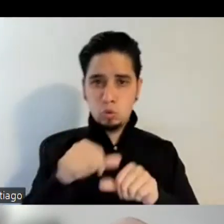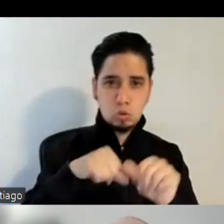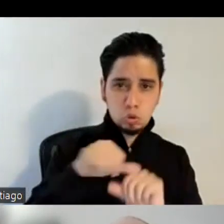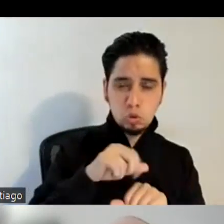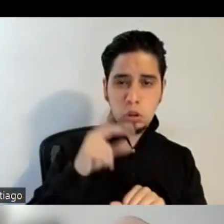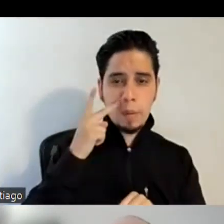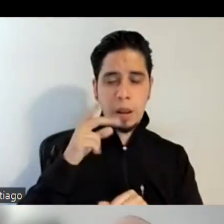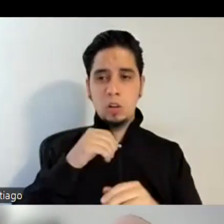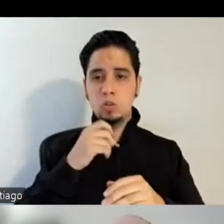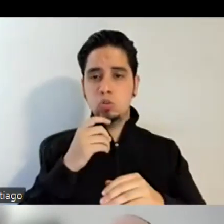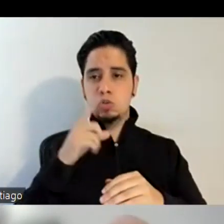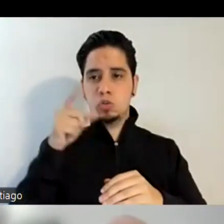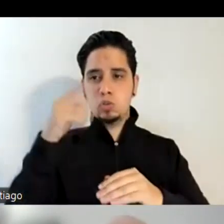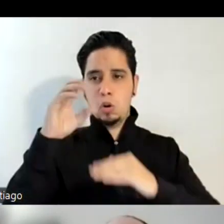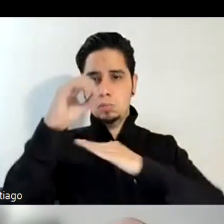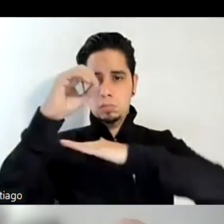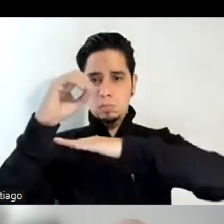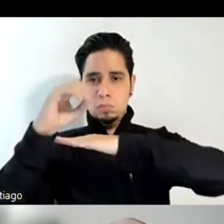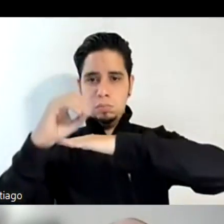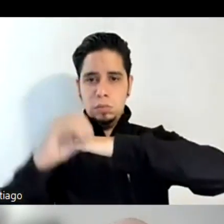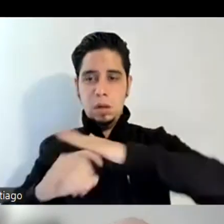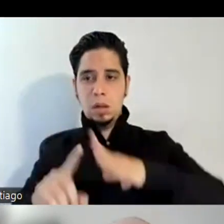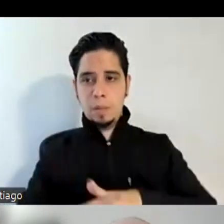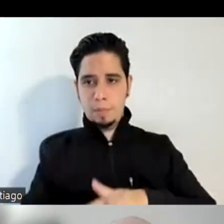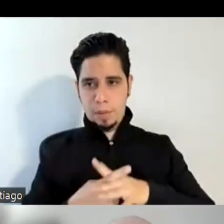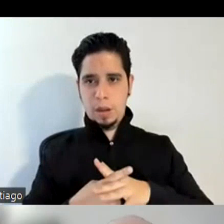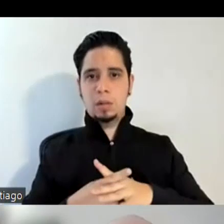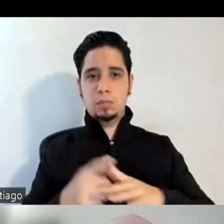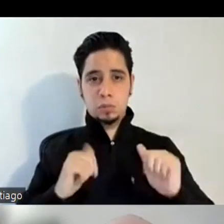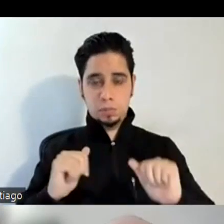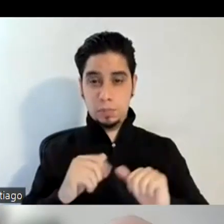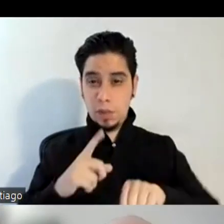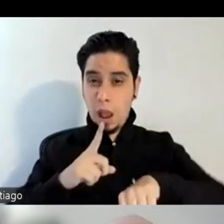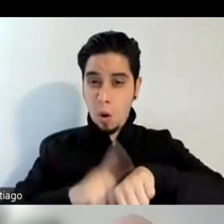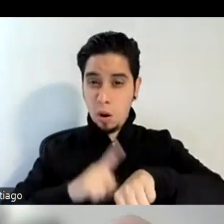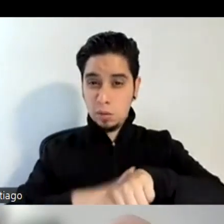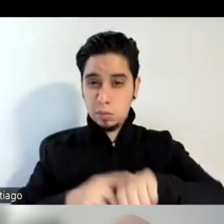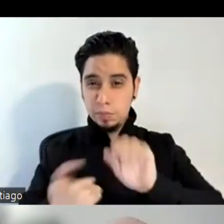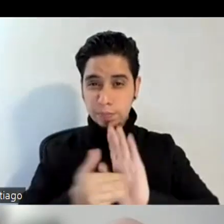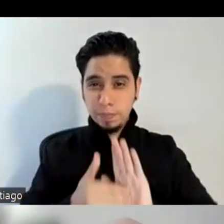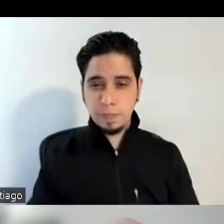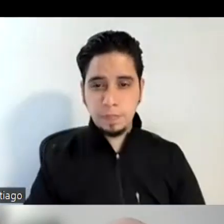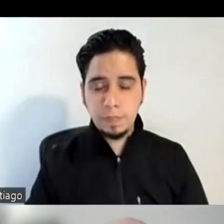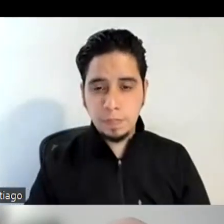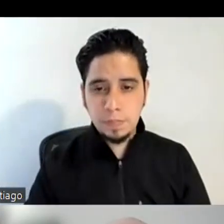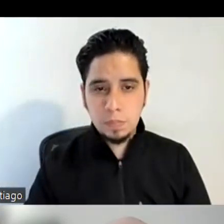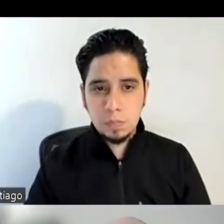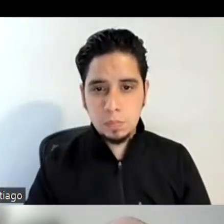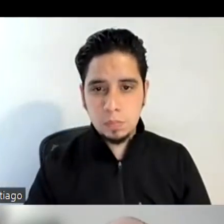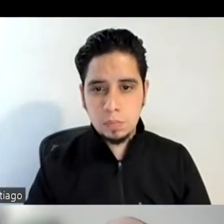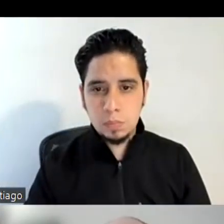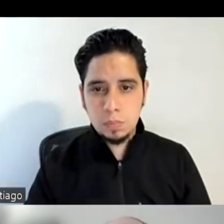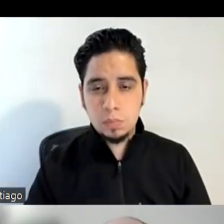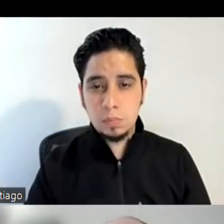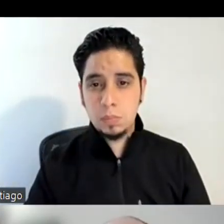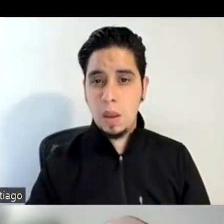en el Arsenal, que es precioso, sí. Y espera que empiece la función. Vamos a decir los horarios. O sea, ¿es viernes, sábado y domingo a la misma hora? ¿Cómo es?